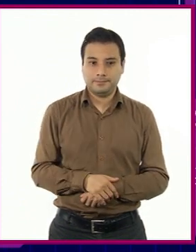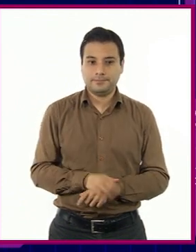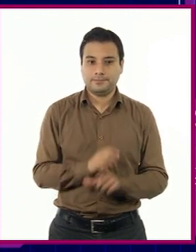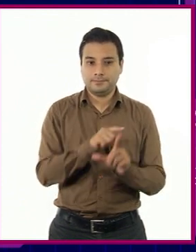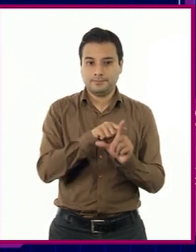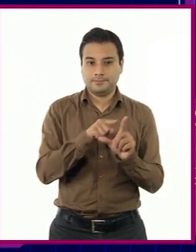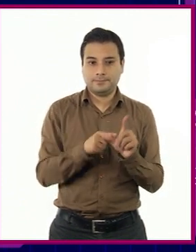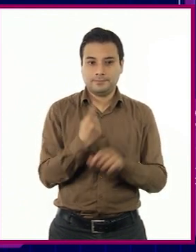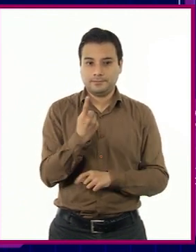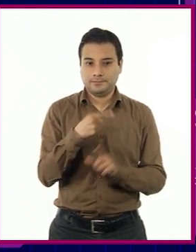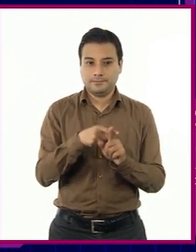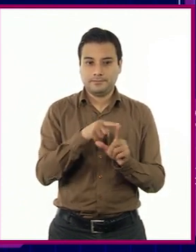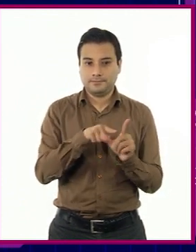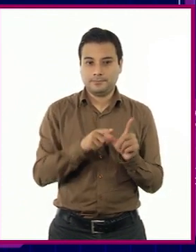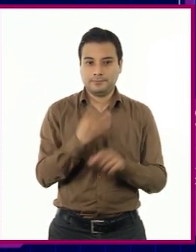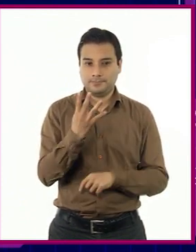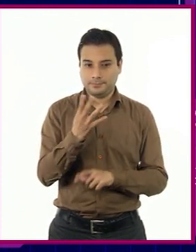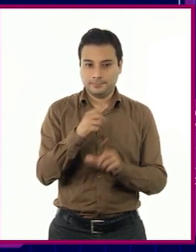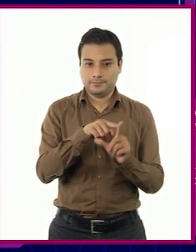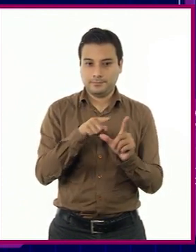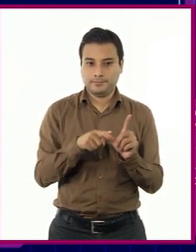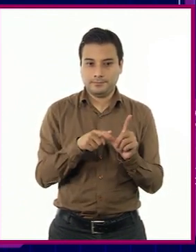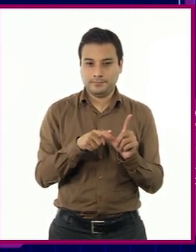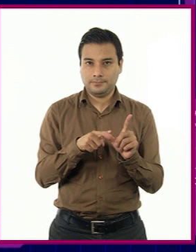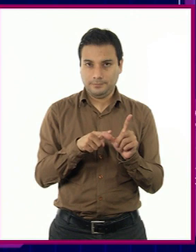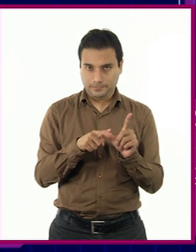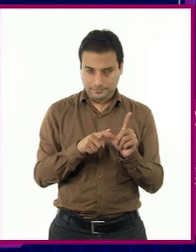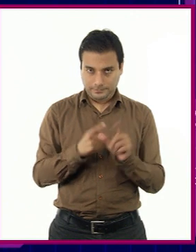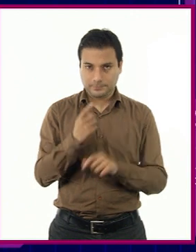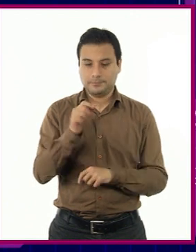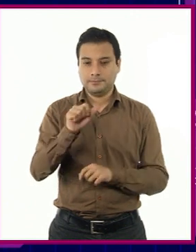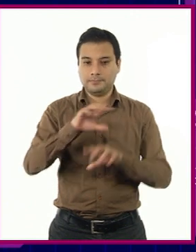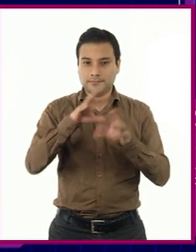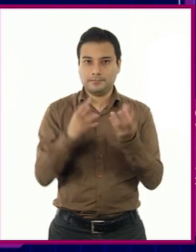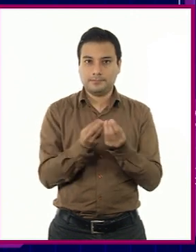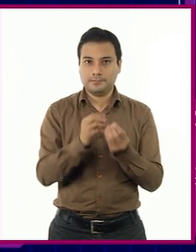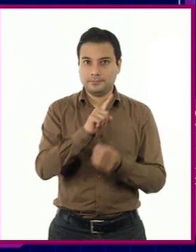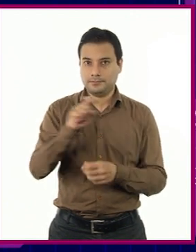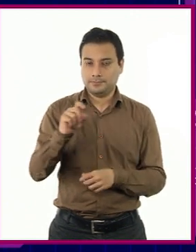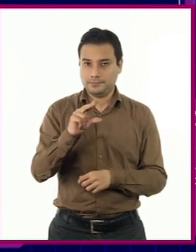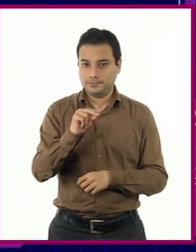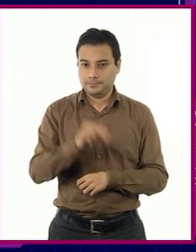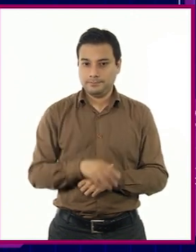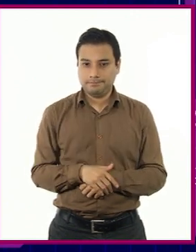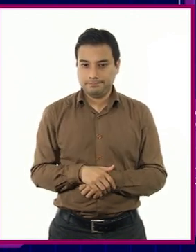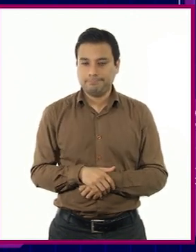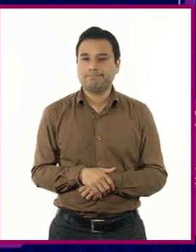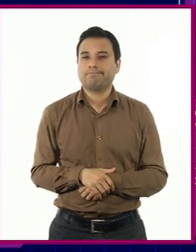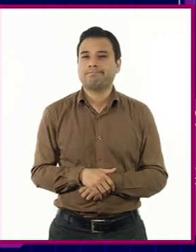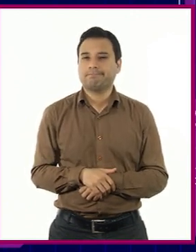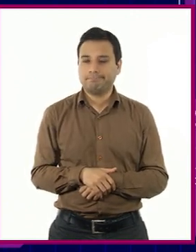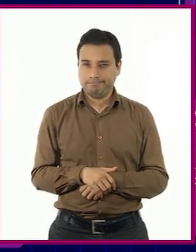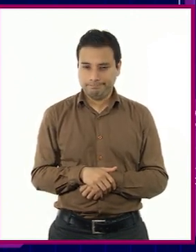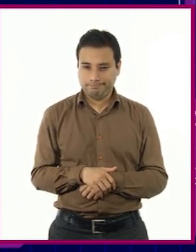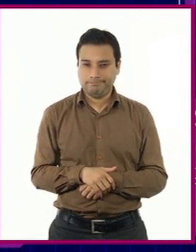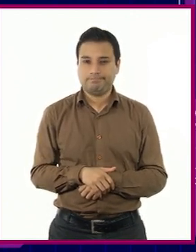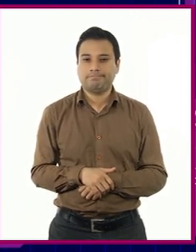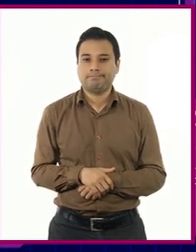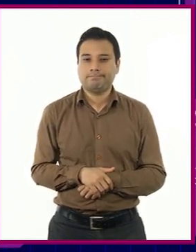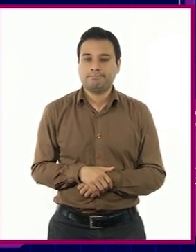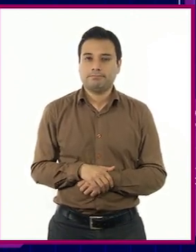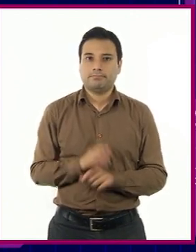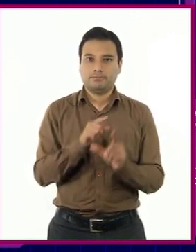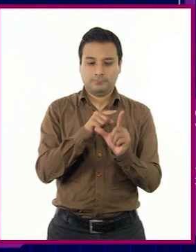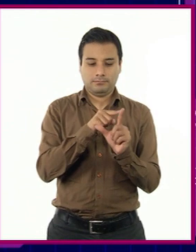ángulo A es igual a 180 grados. Ahora podemos deducir, entonces, que si el